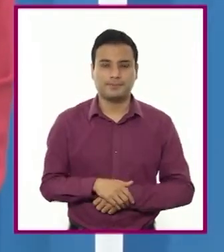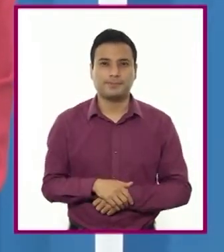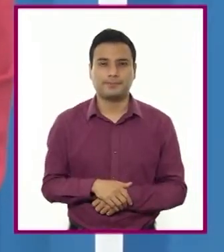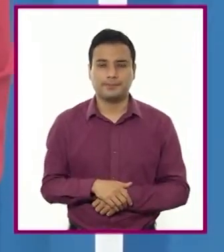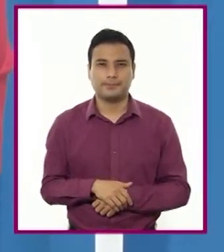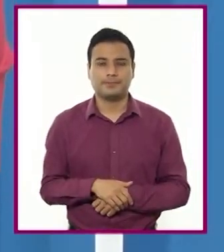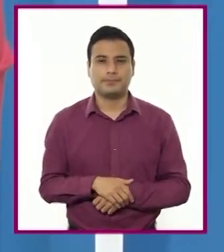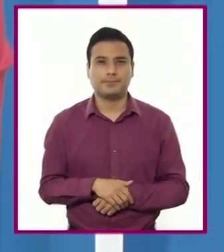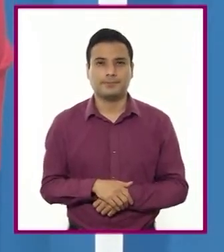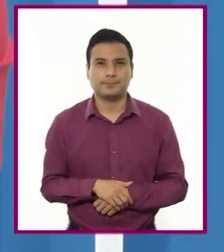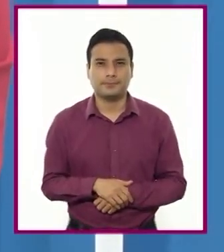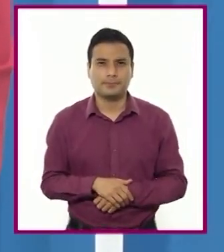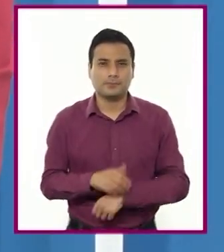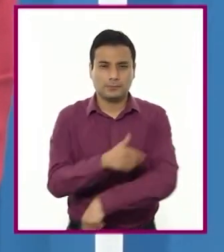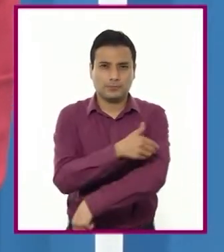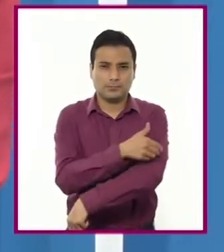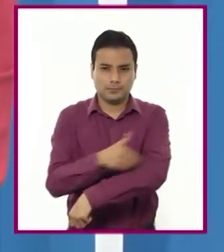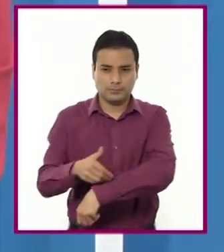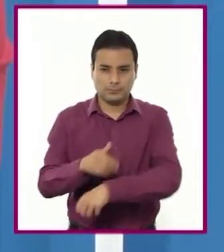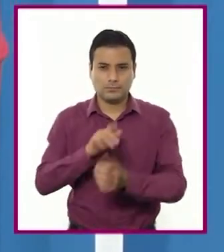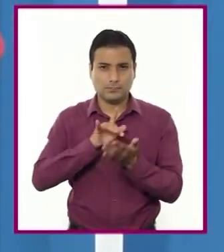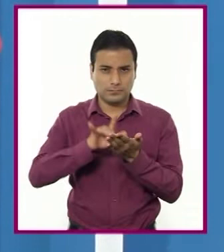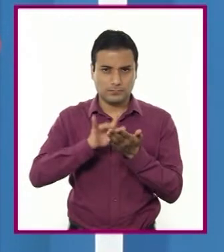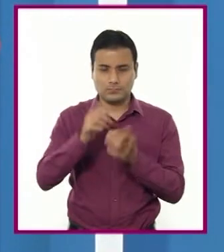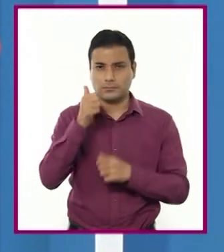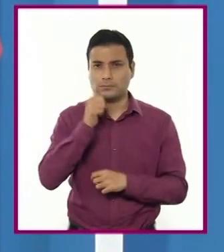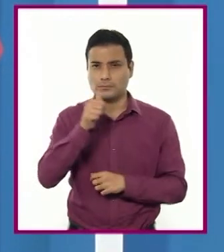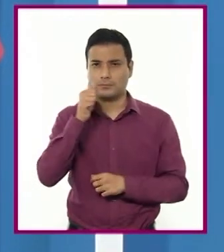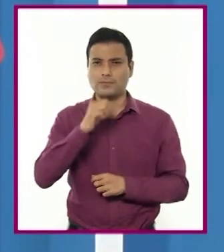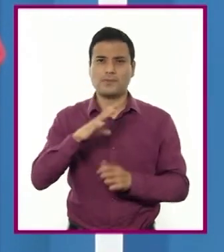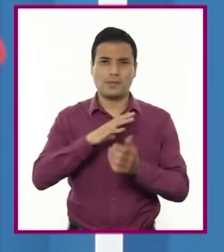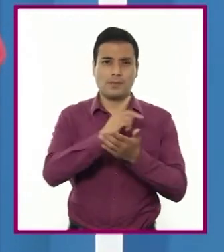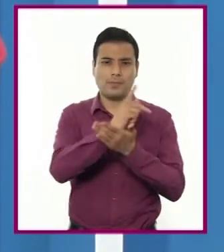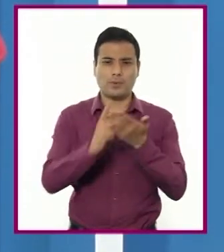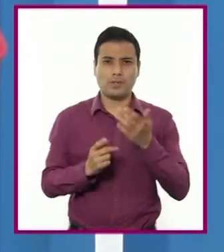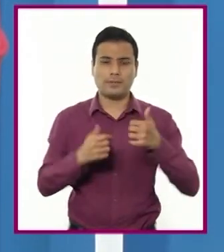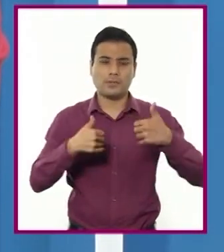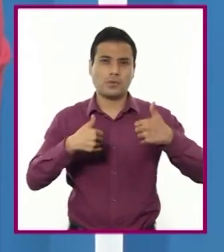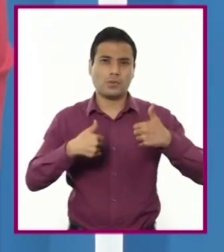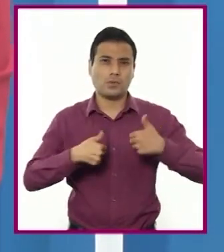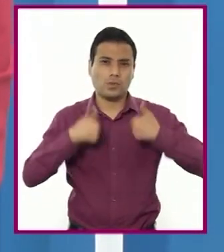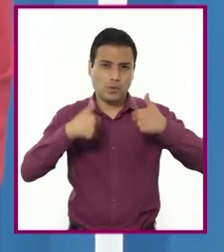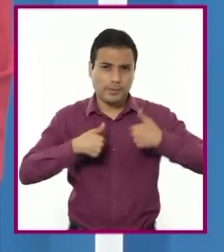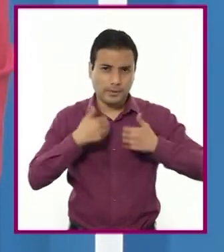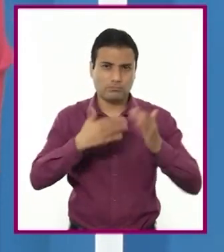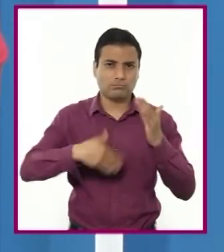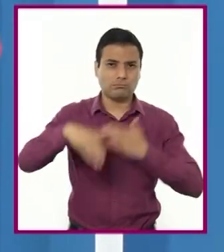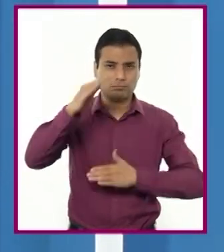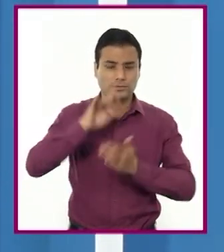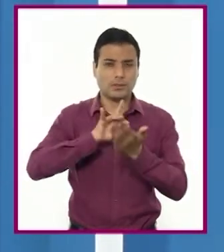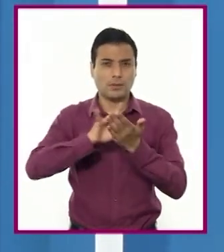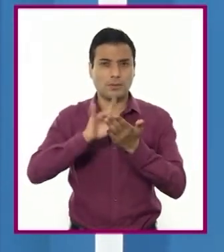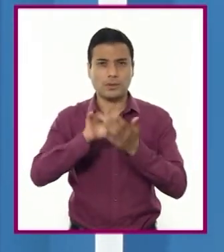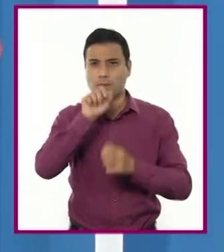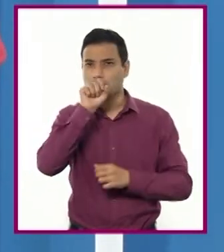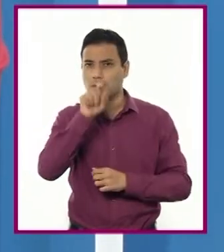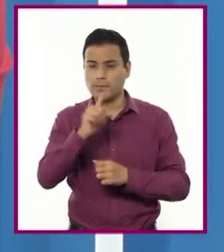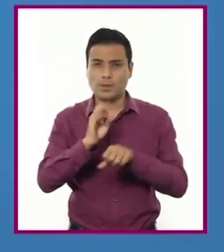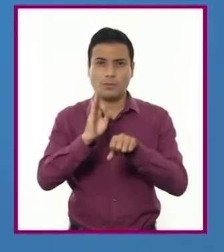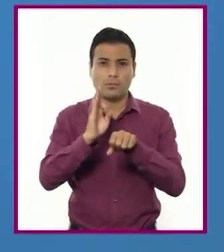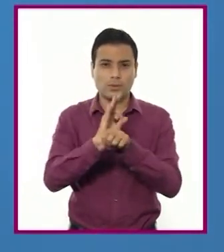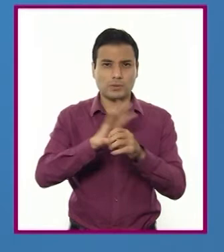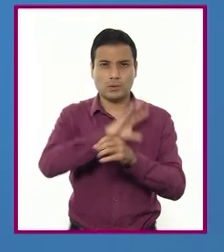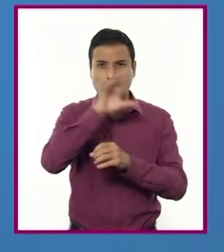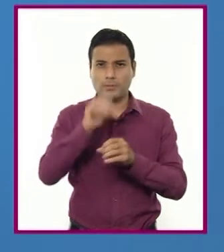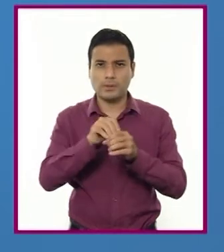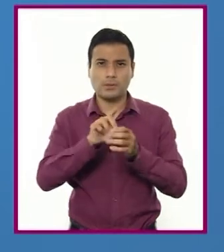de contención a las familias. Cuenta con programas de atención a jóvenes sobresalientes. Es promotor de la protección integral de los derechos de